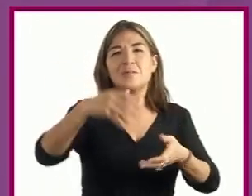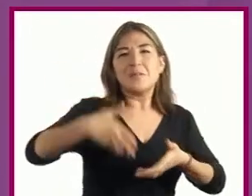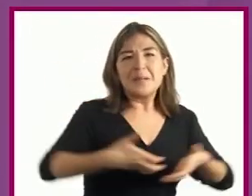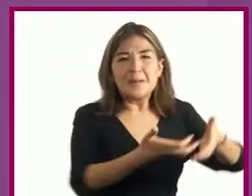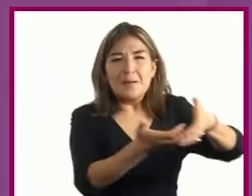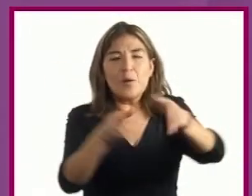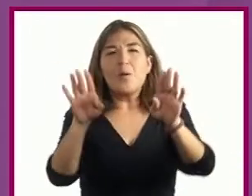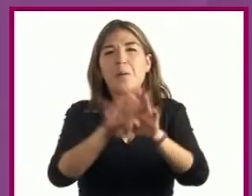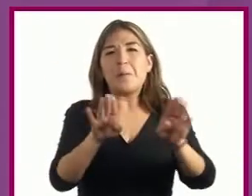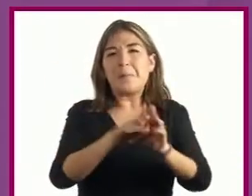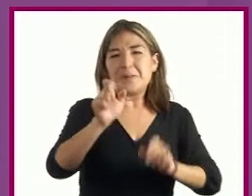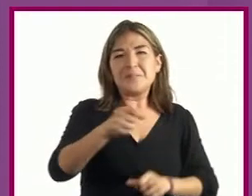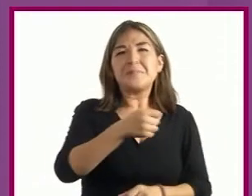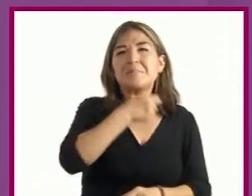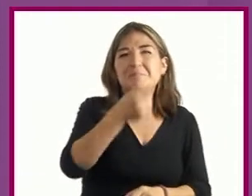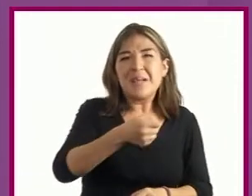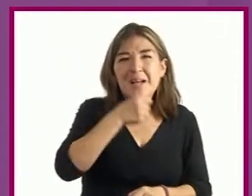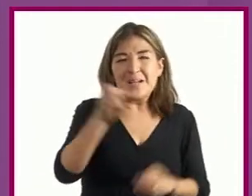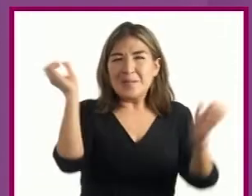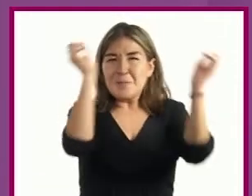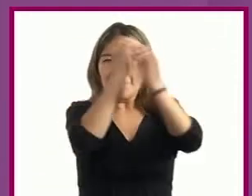o inhóspitos.